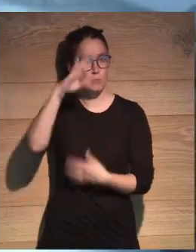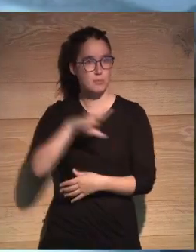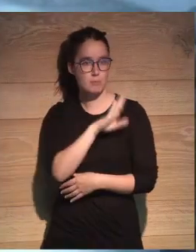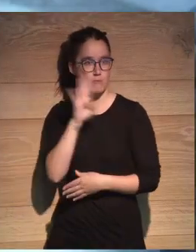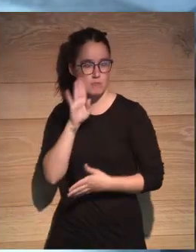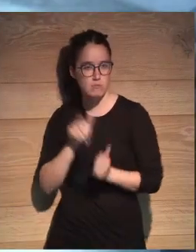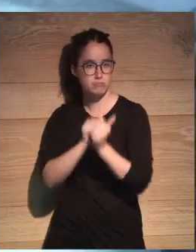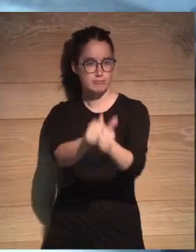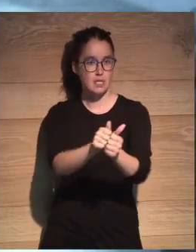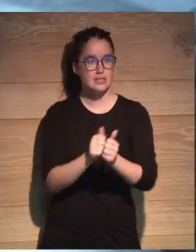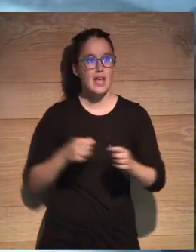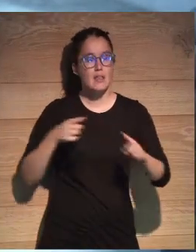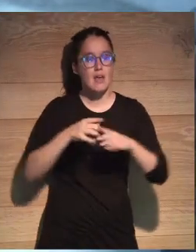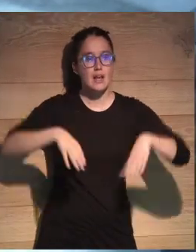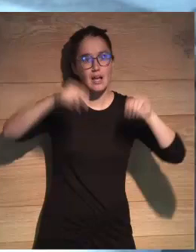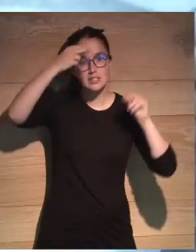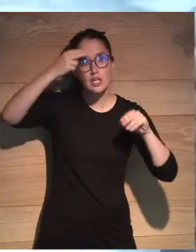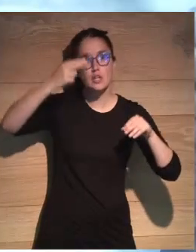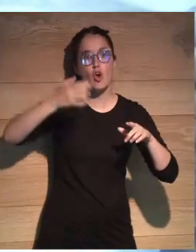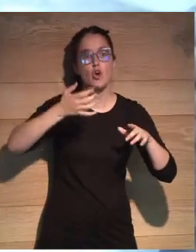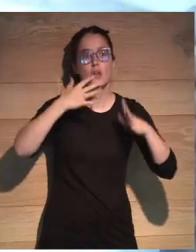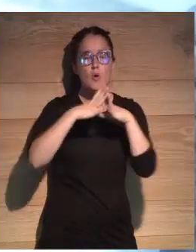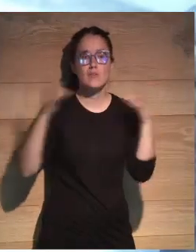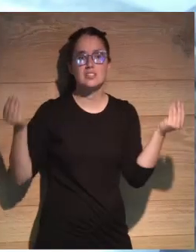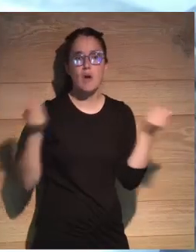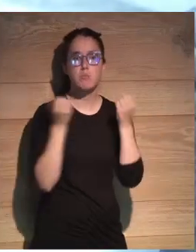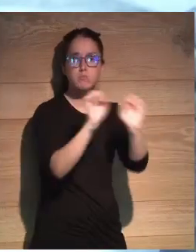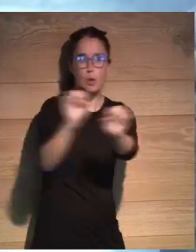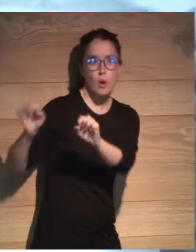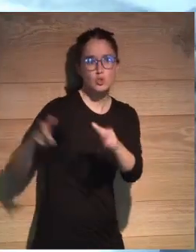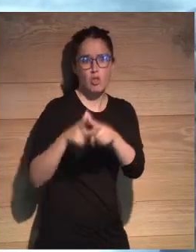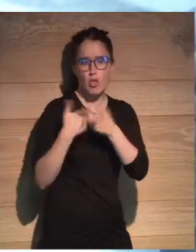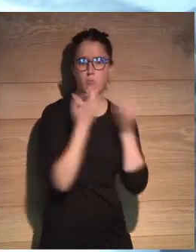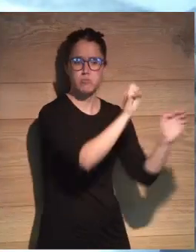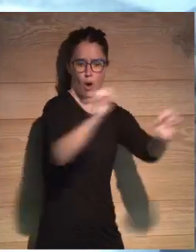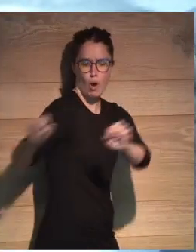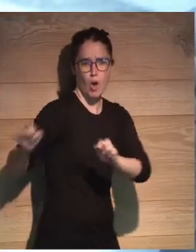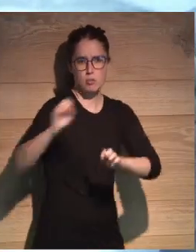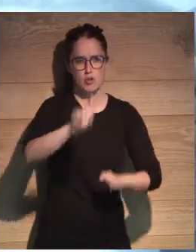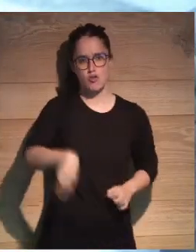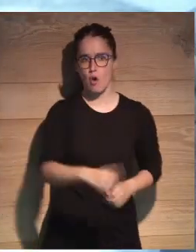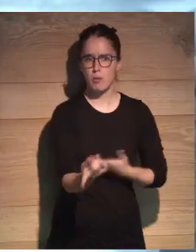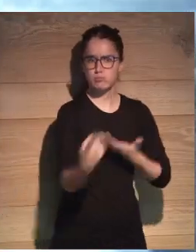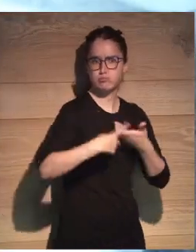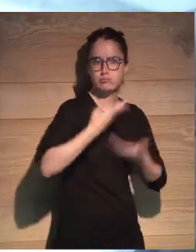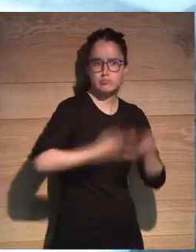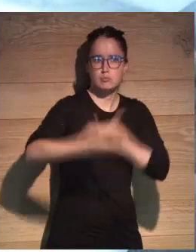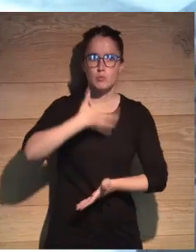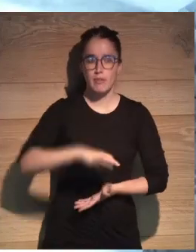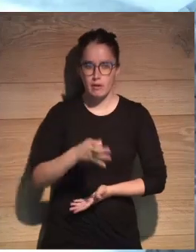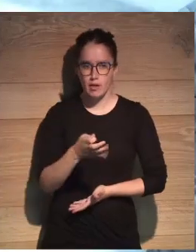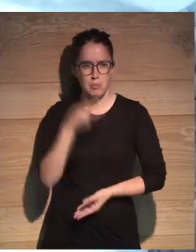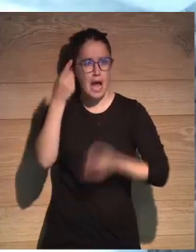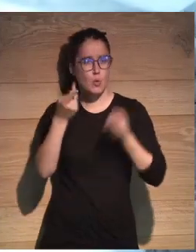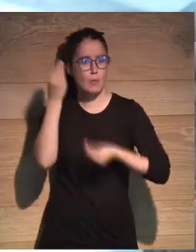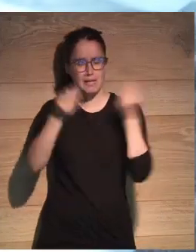decir, esa idea del castillo o la Torre de Marfil, donde la universidad está cerrada a la sociedad, yo creo que no es cierta, y si alguien cree que es cierta,